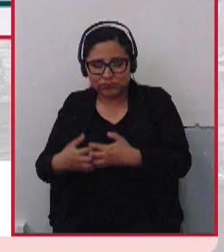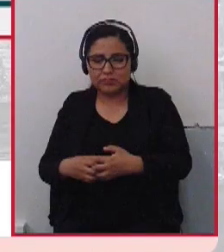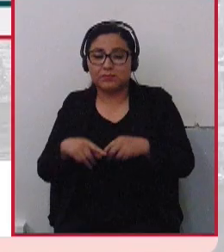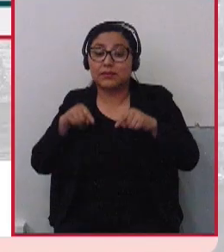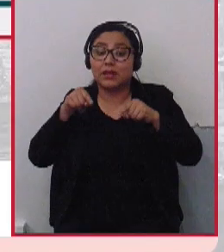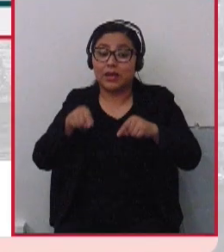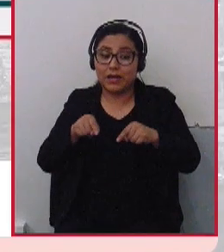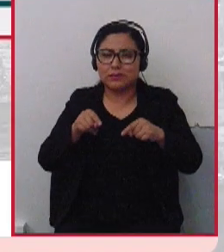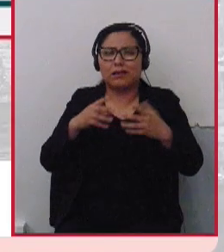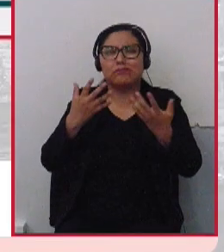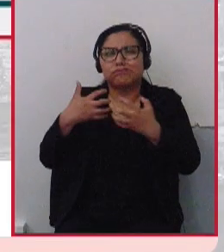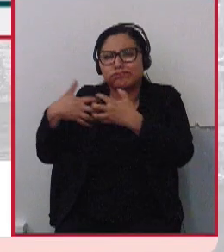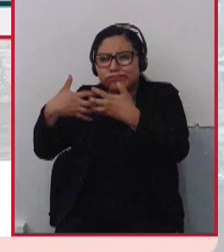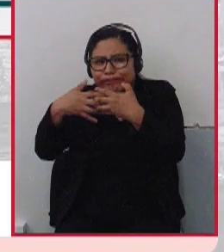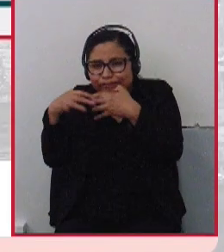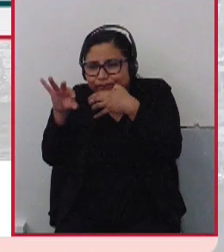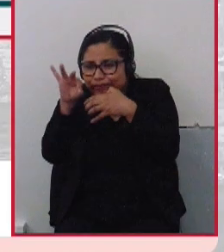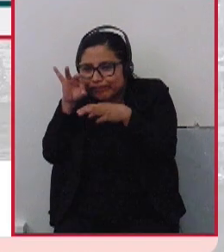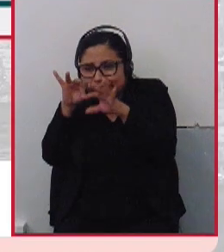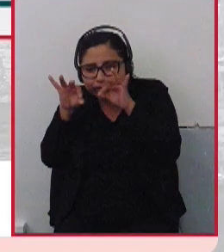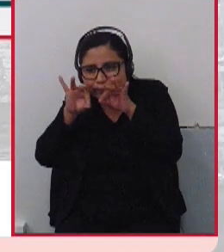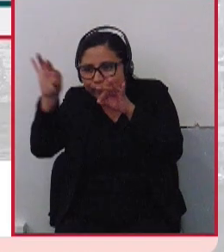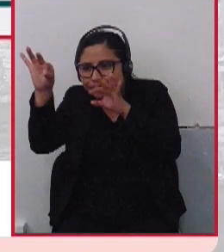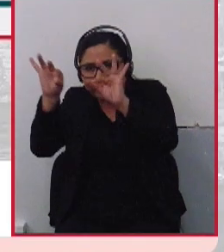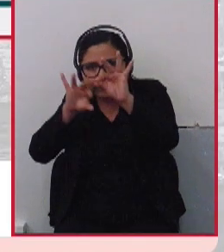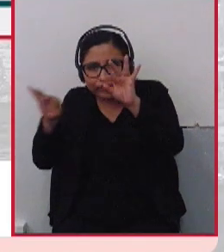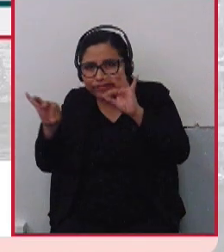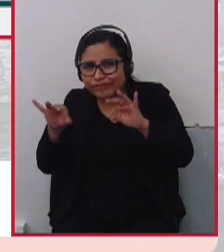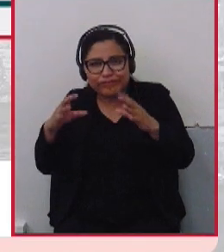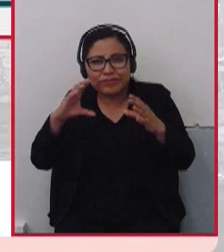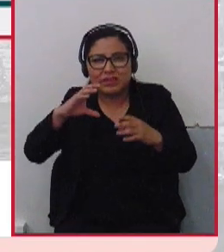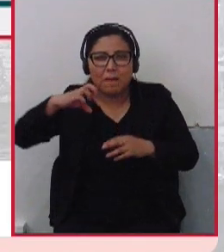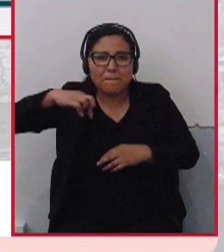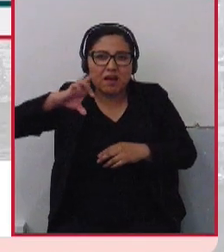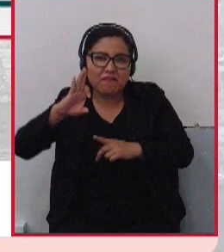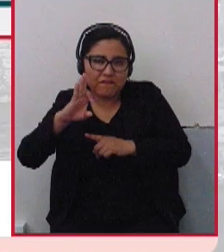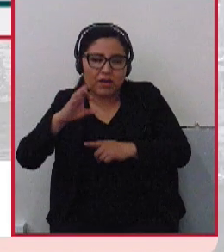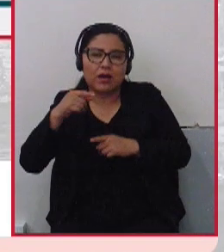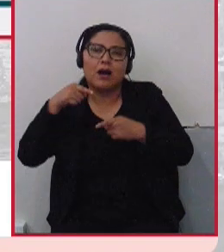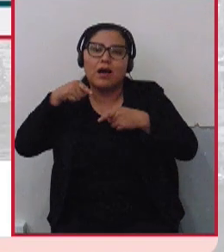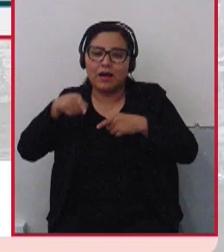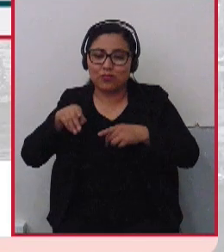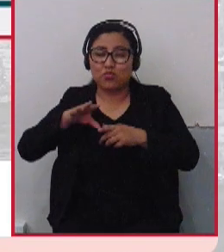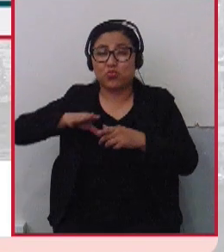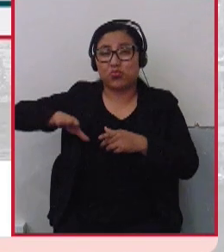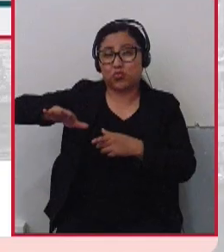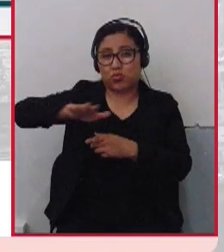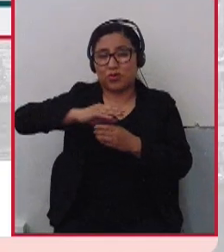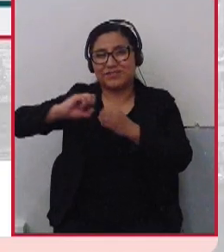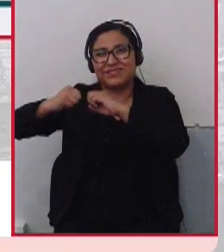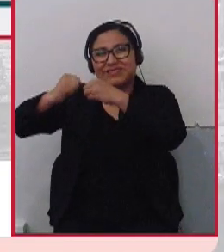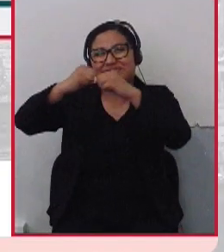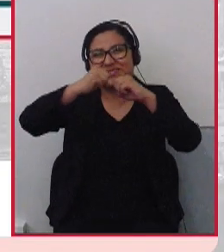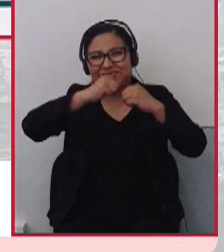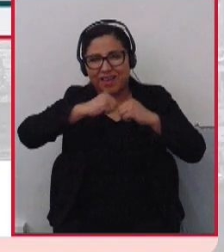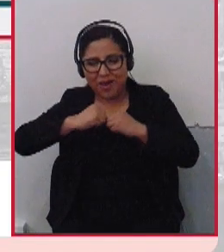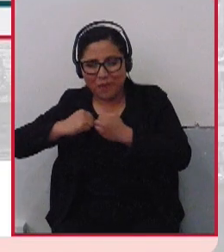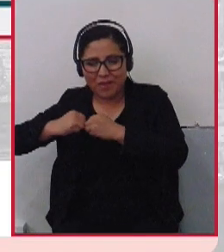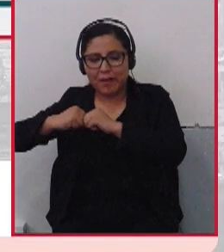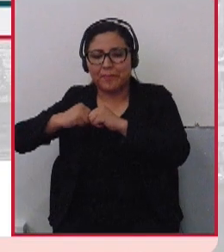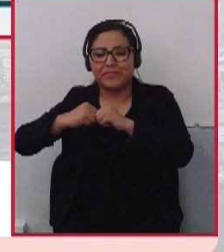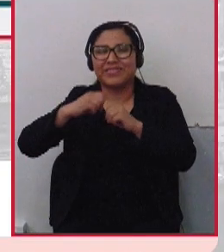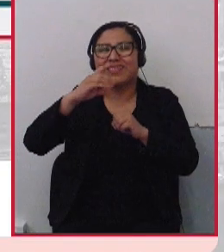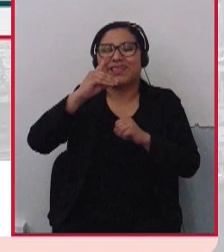¿De qué está compuesta nuestra planta concentradora, nuestra planta CPF? Tenemos todo el sistema de